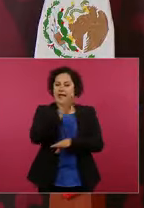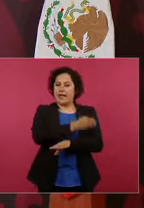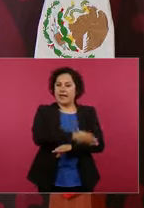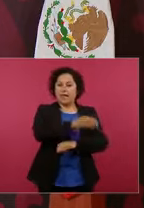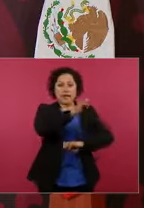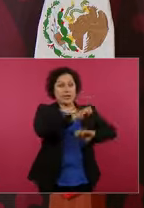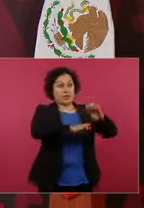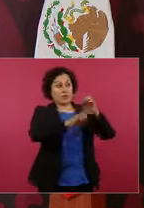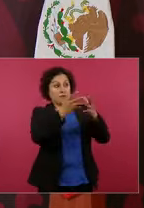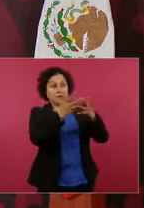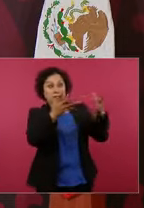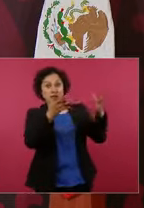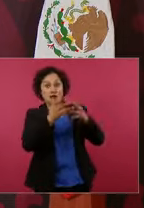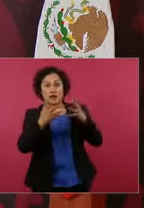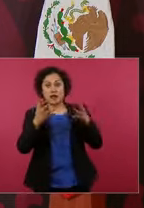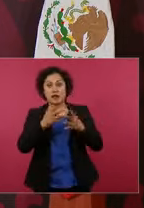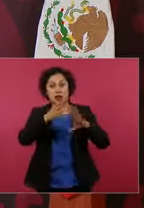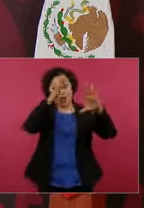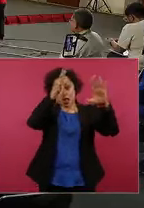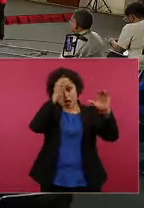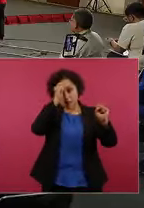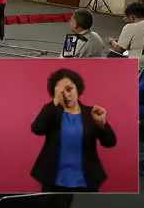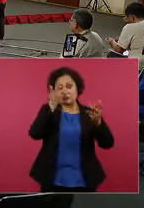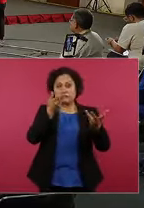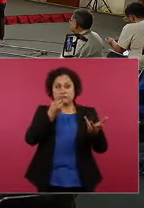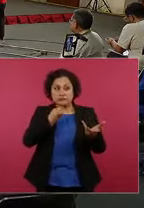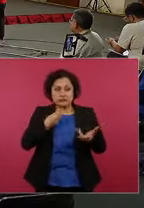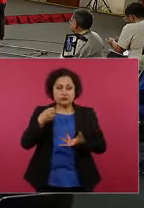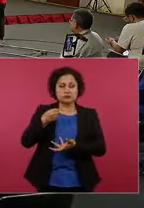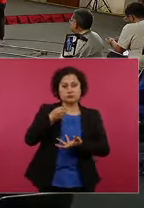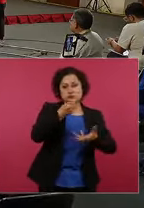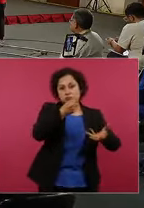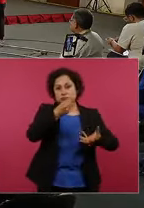empresas petroleras encargadas de la perforación.